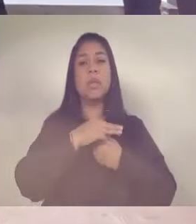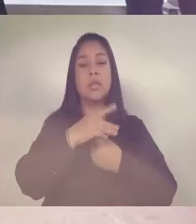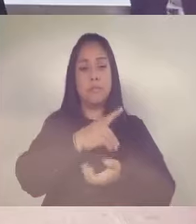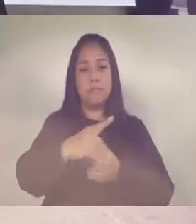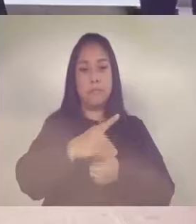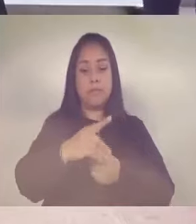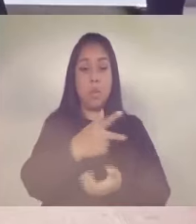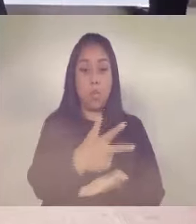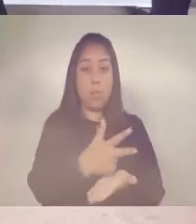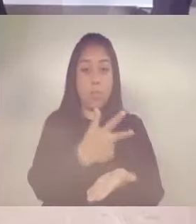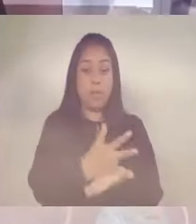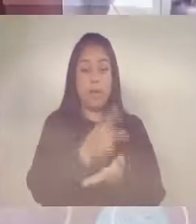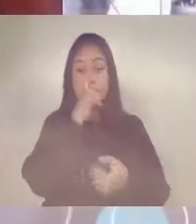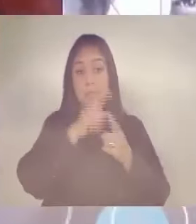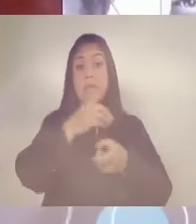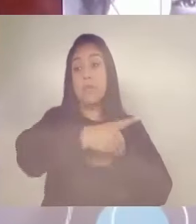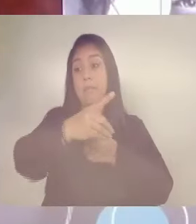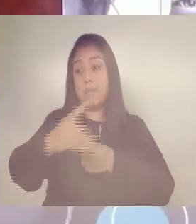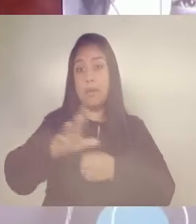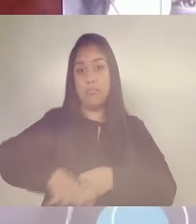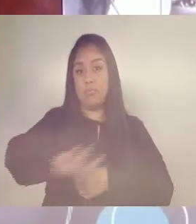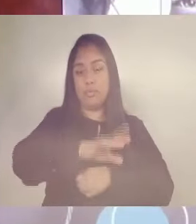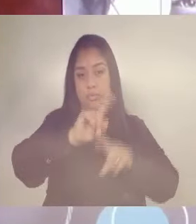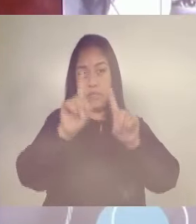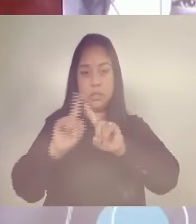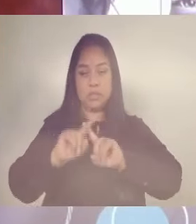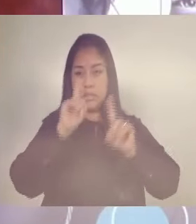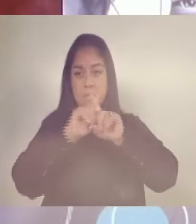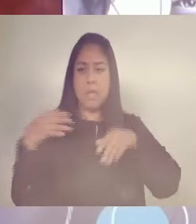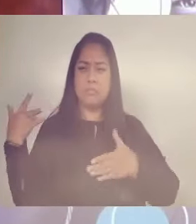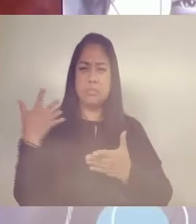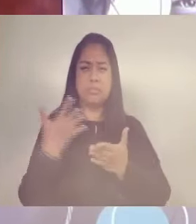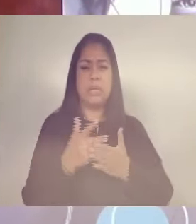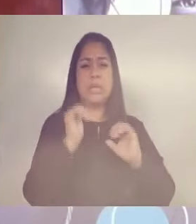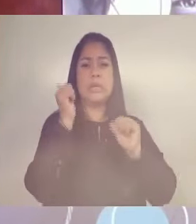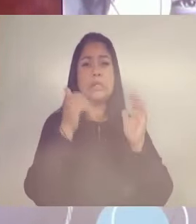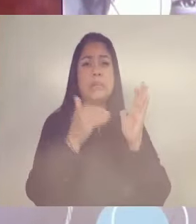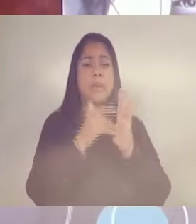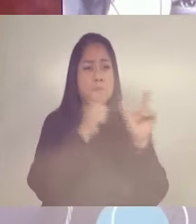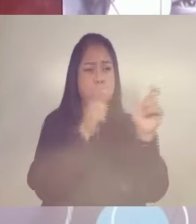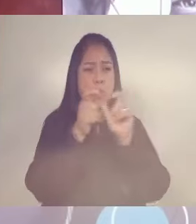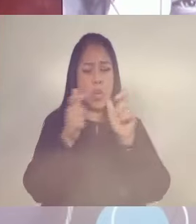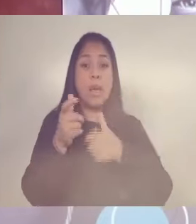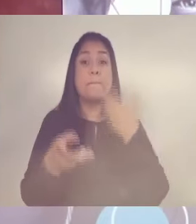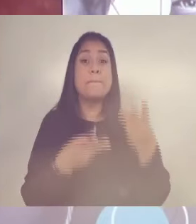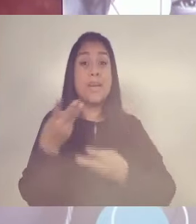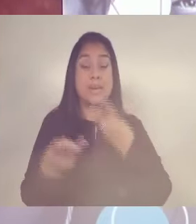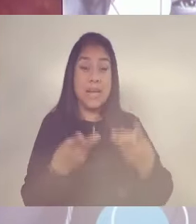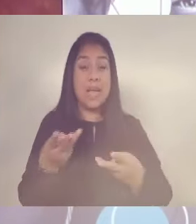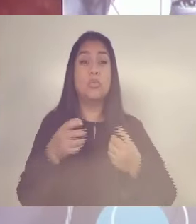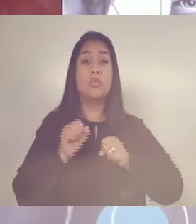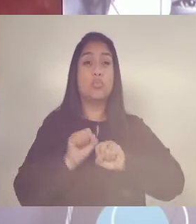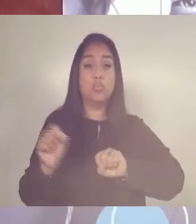en el interior de la República. A la presente fecha se han realizado más de 15,000 monitoreos entre mercados, supermercados y tiendas de